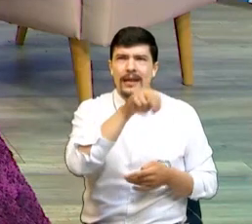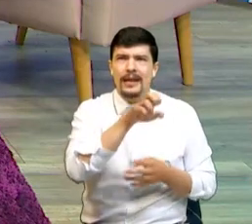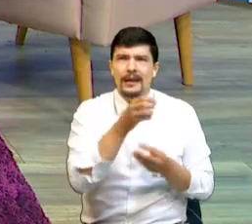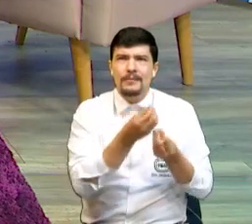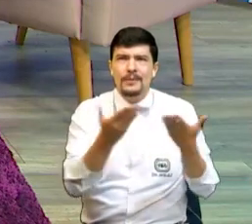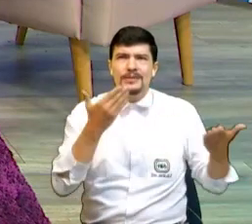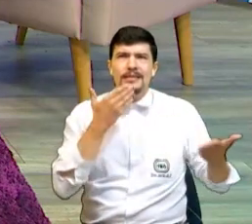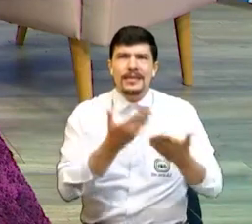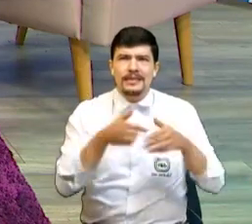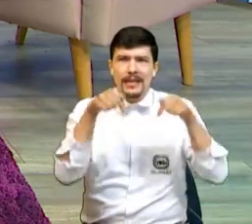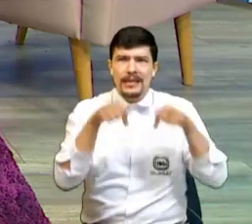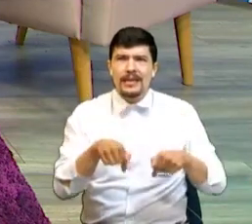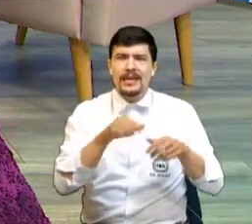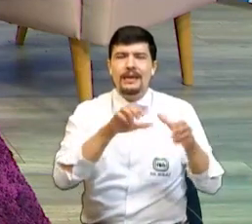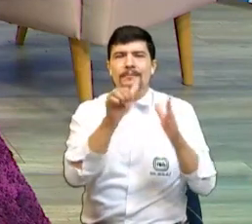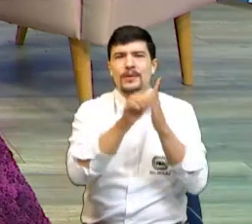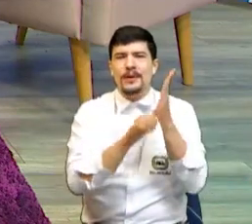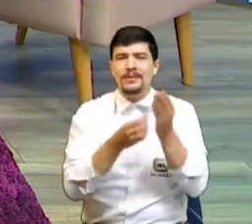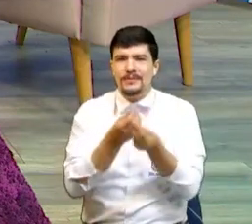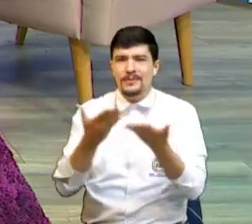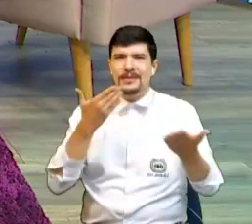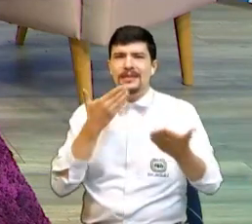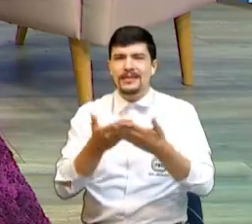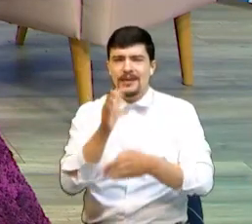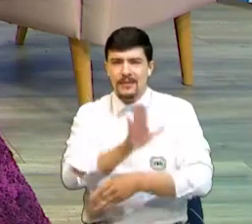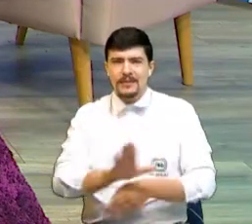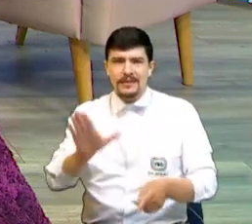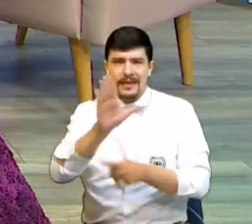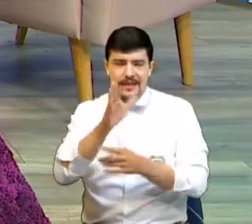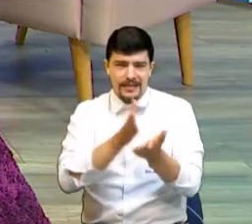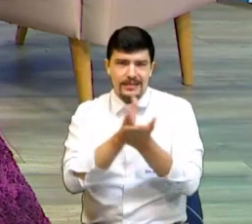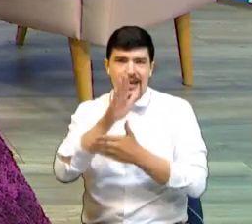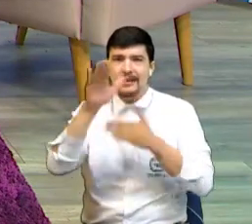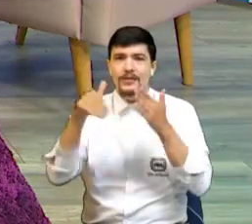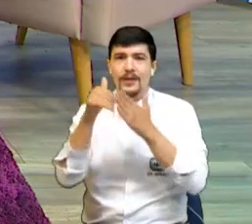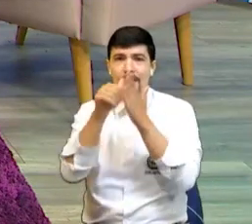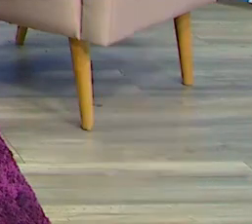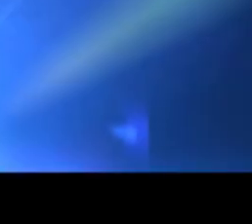haber estado en el programa de hoy. Bendiciones para ustedes, quédense con toda la buena programación del Canal 3.